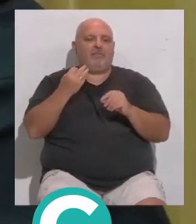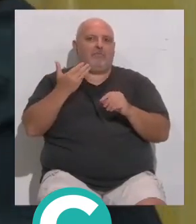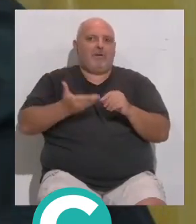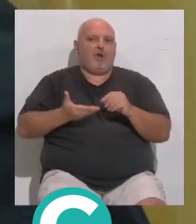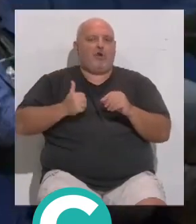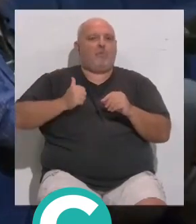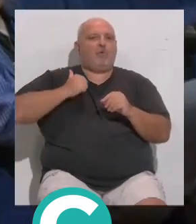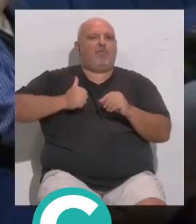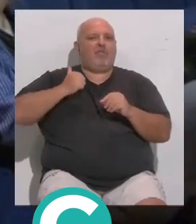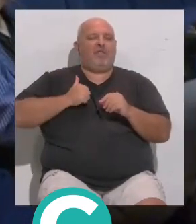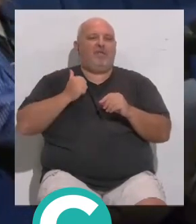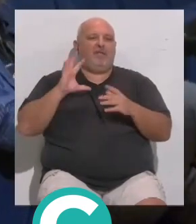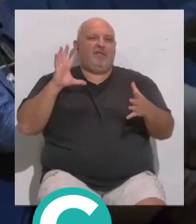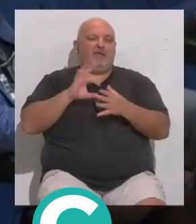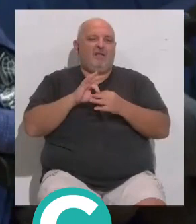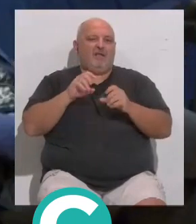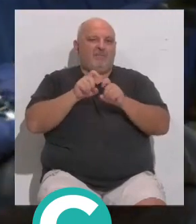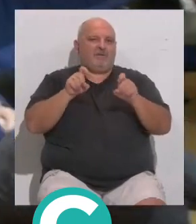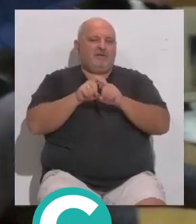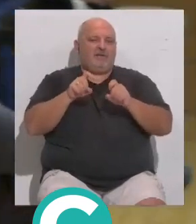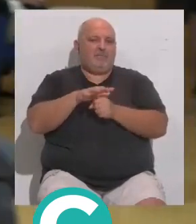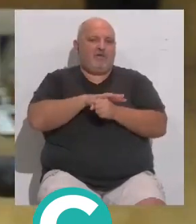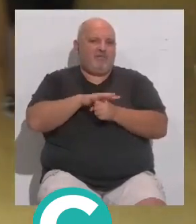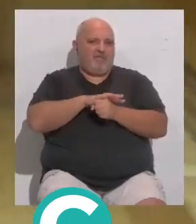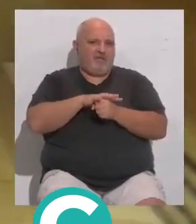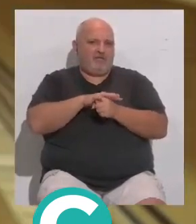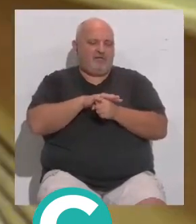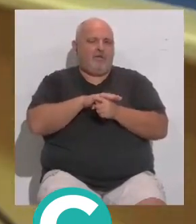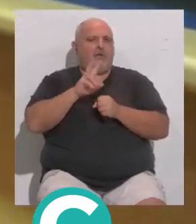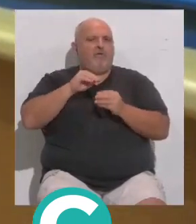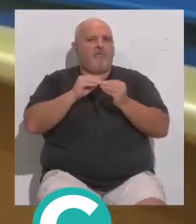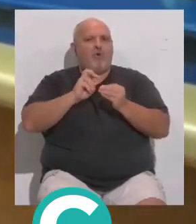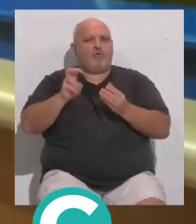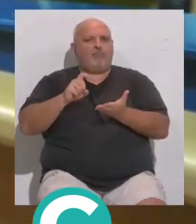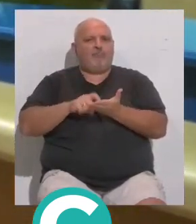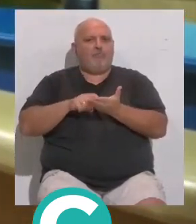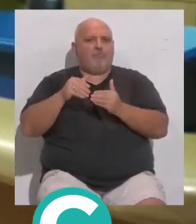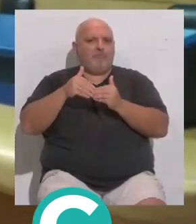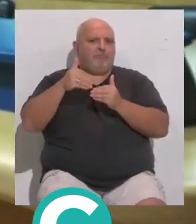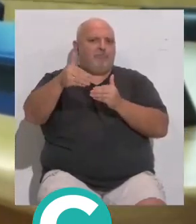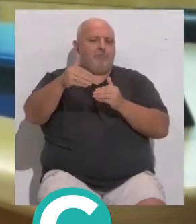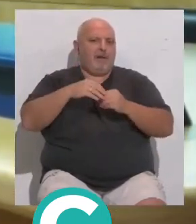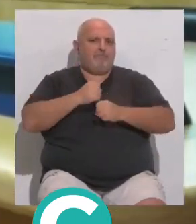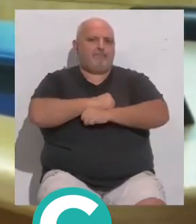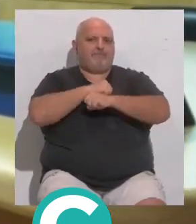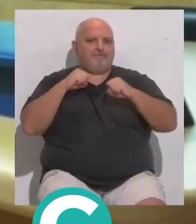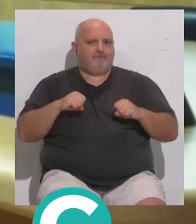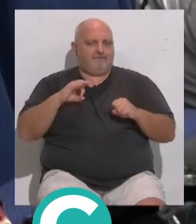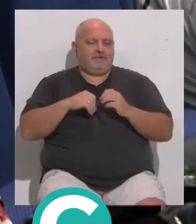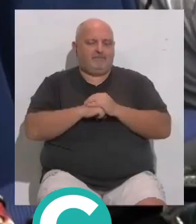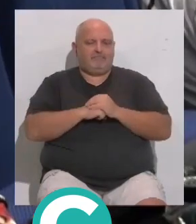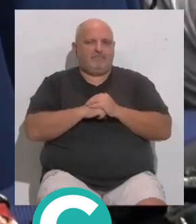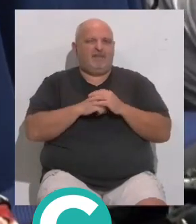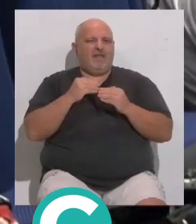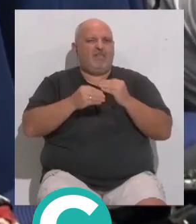las oportunidades del sector audiovisual para la provincia, así como buscar fórmulas de cara a su fortalecimiento. Lo